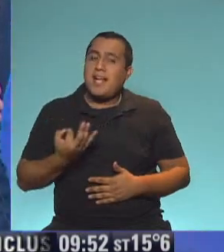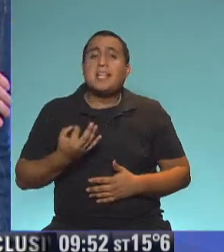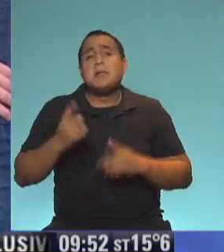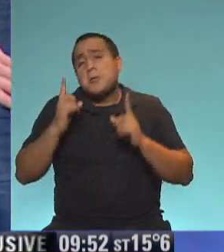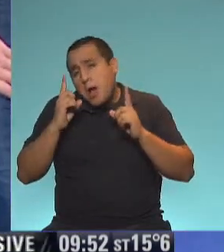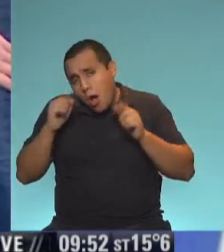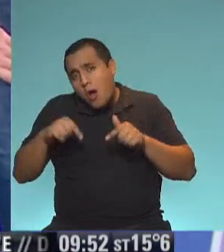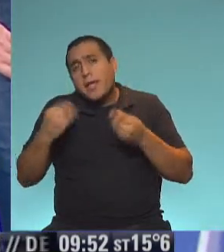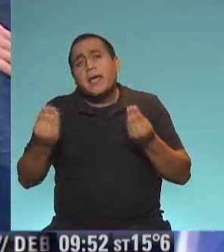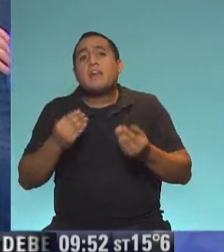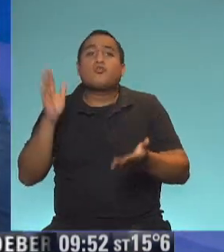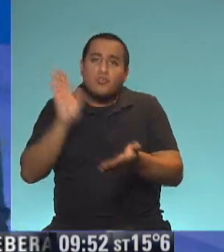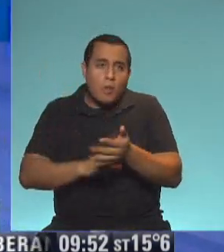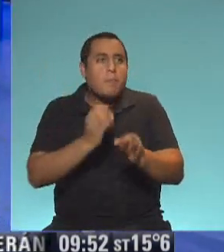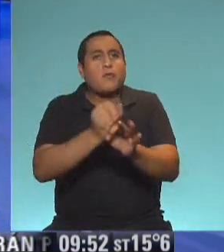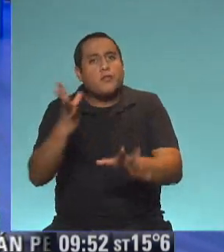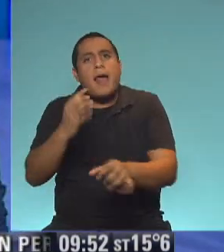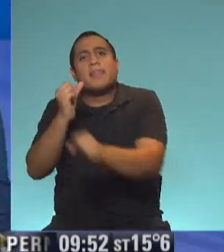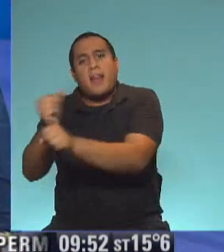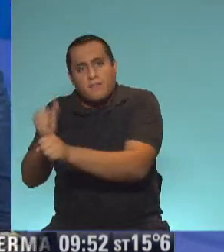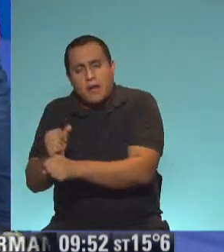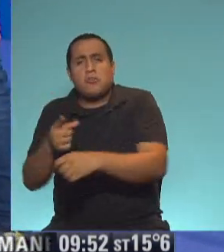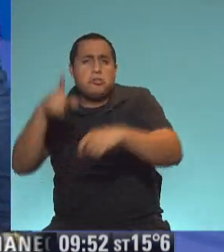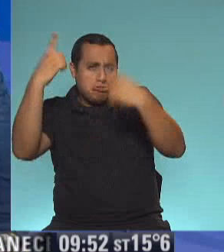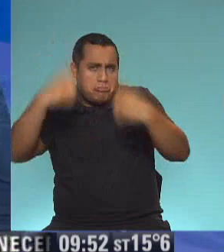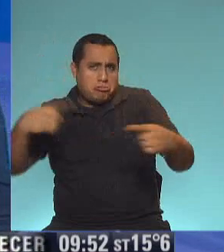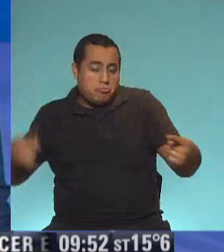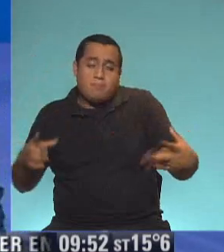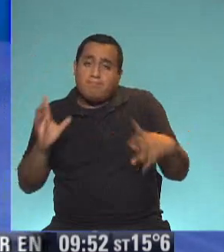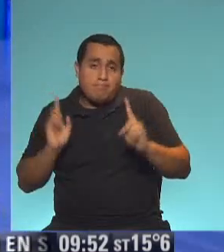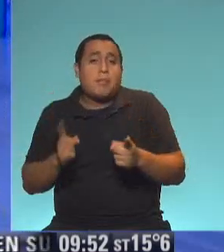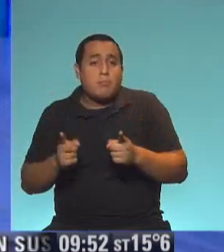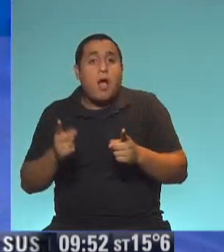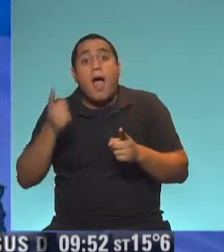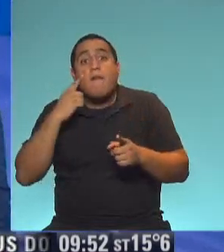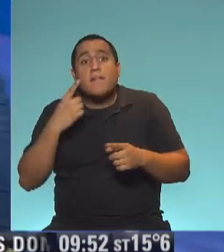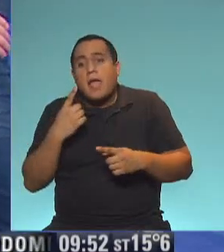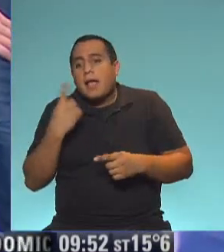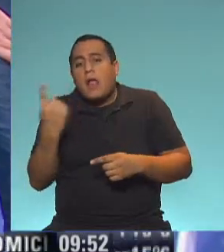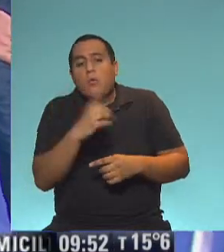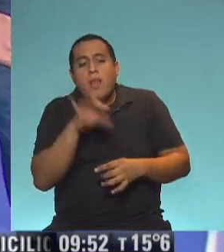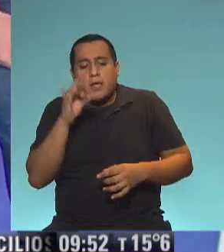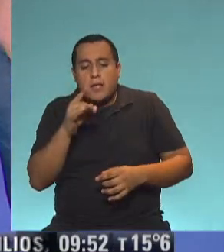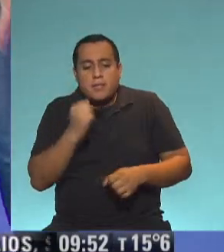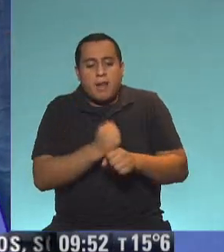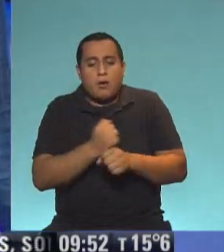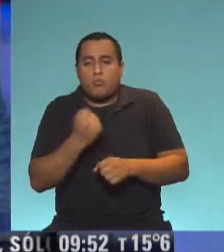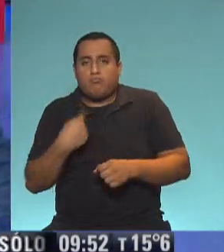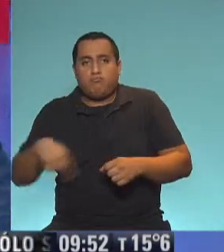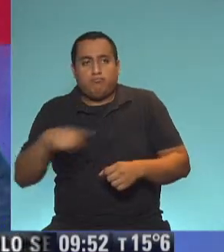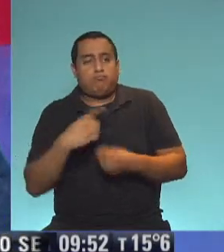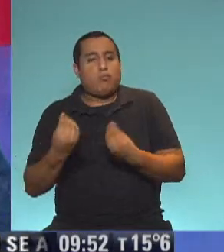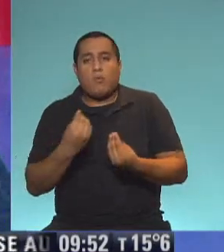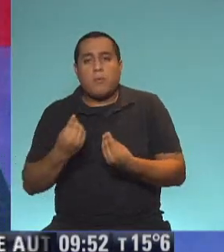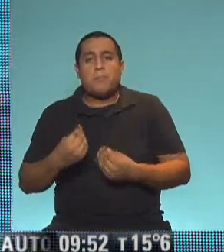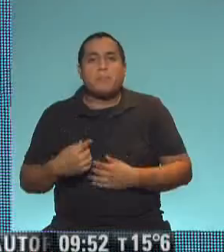ver justamente con las profesiones, con los oficios, con los trabajos y... Vamos a elegir unos trabajos, nosotras, por ejemplo. ¿Qué vamos a elegir?